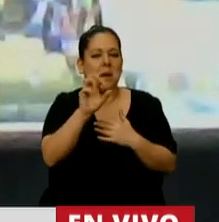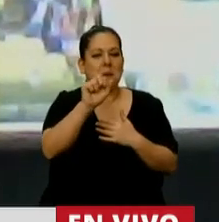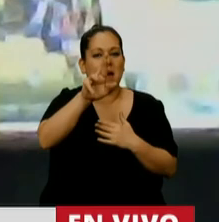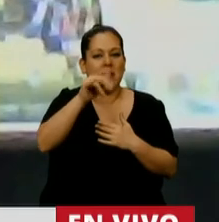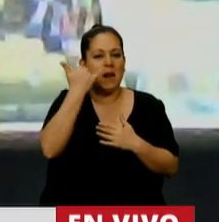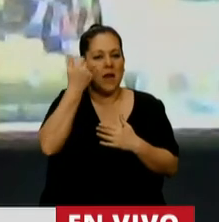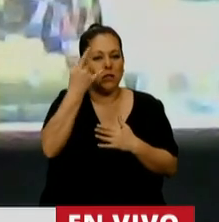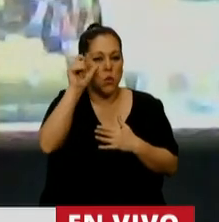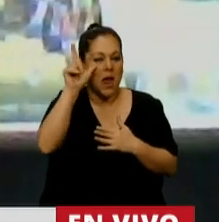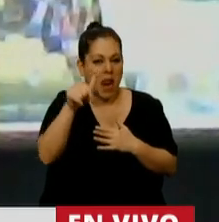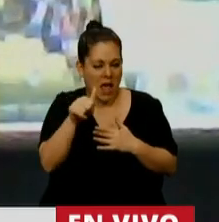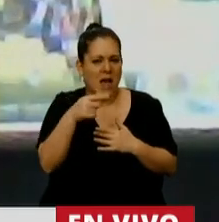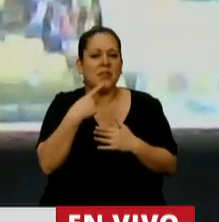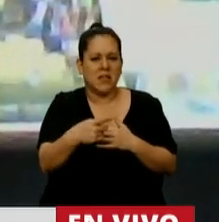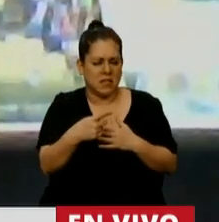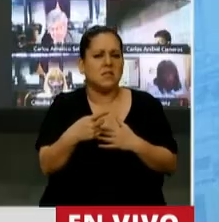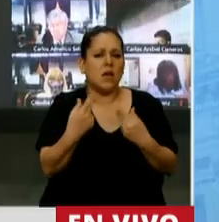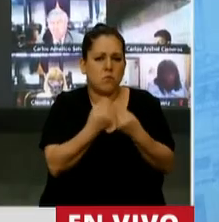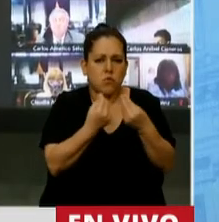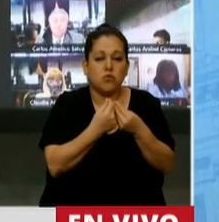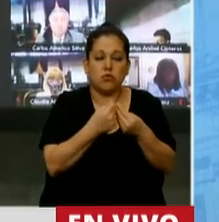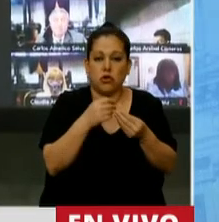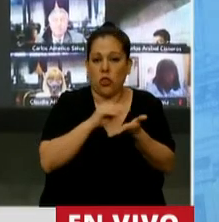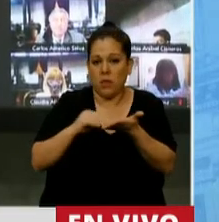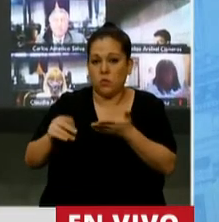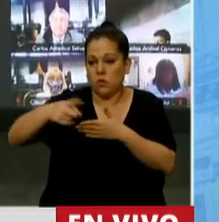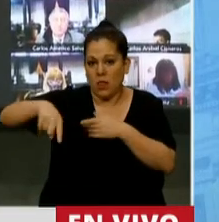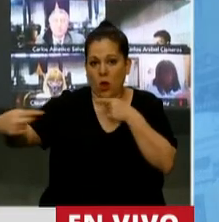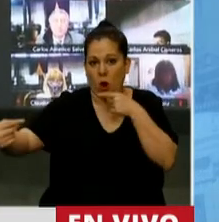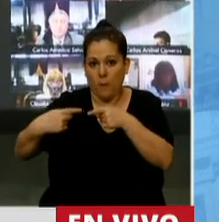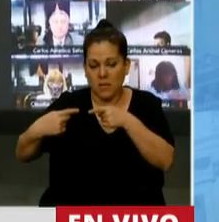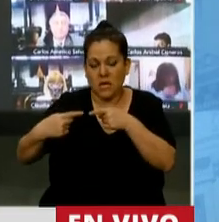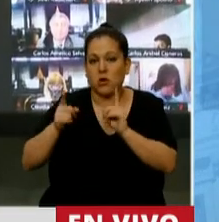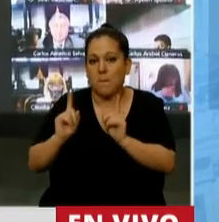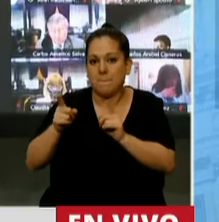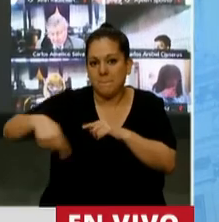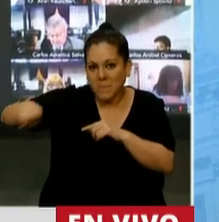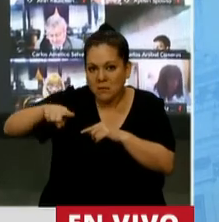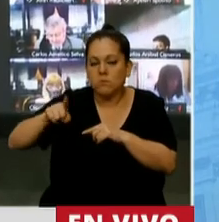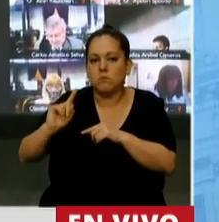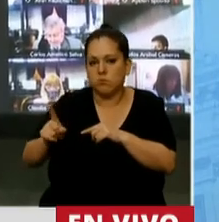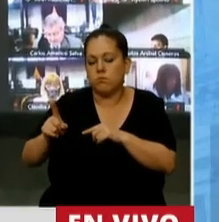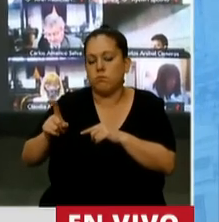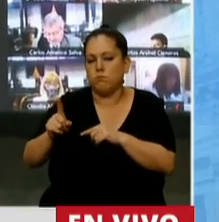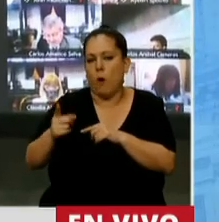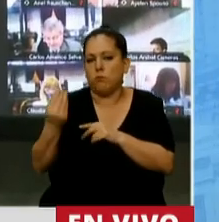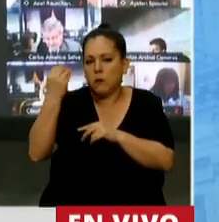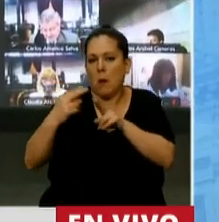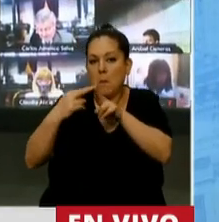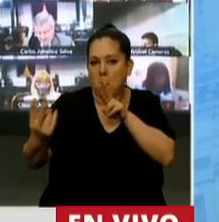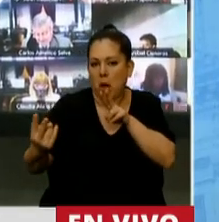maga, como muchos de los legisladores de la oposición, son aquellos de los que rompen puentes con